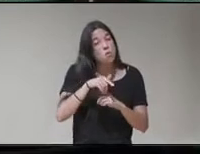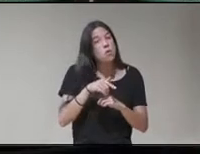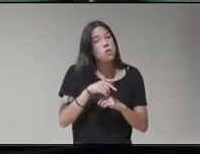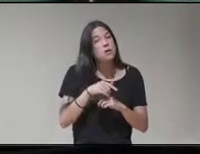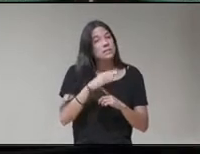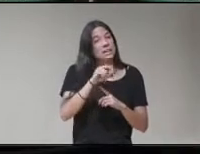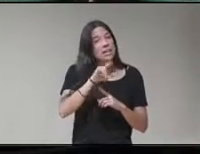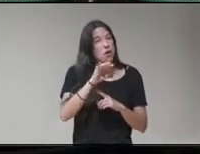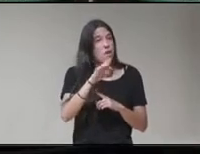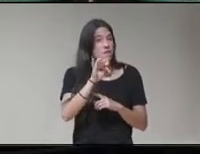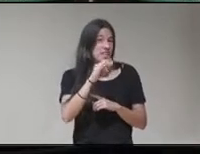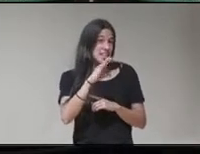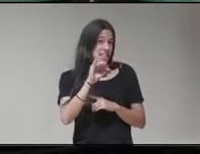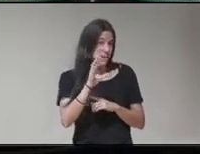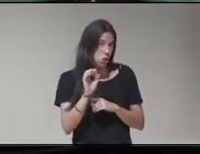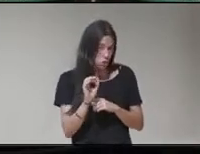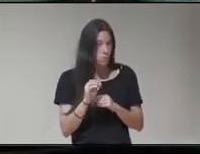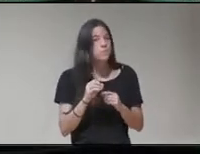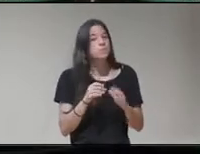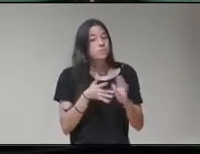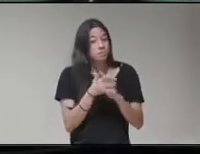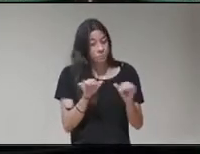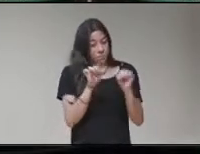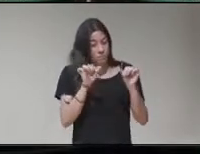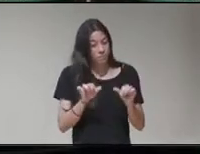lipofílico, de tal manera entonces que coge